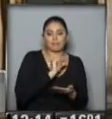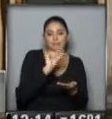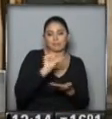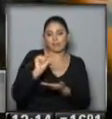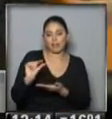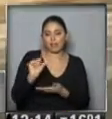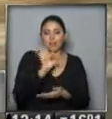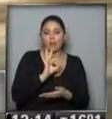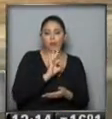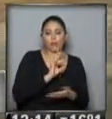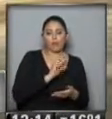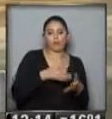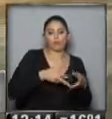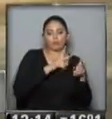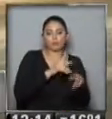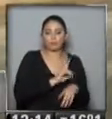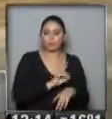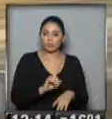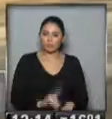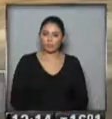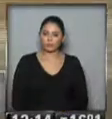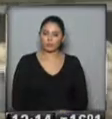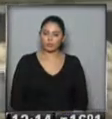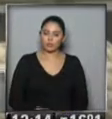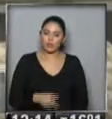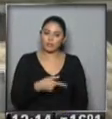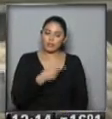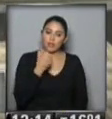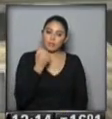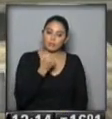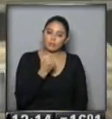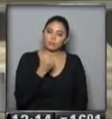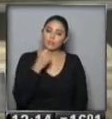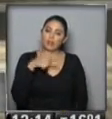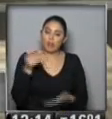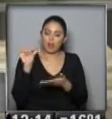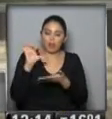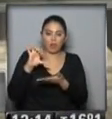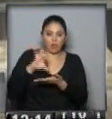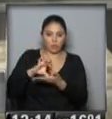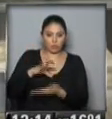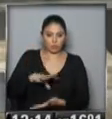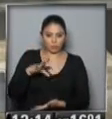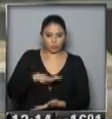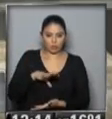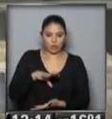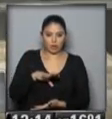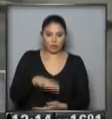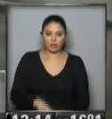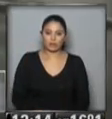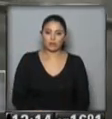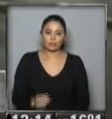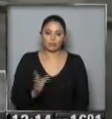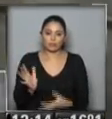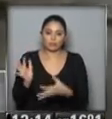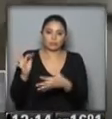consumo que haya invitado al sobreendeudamiento. Pero también es cierto que el pequeño país ibérico tampoco gozó del boom de su